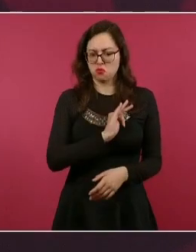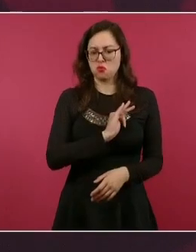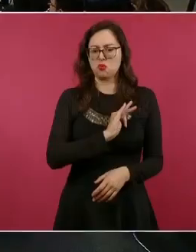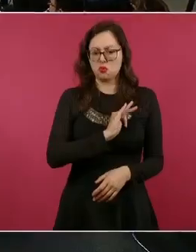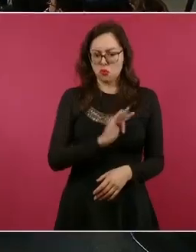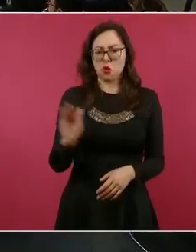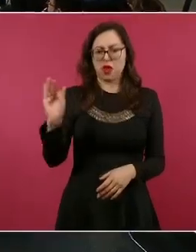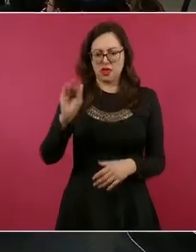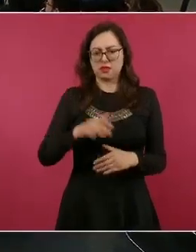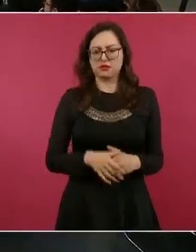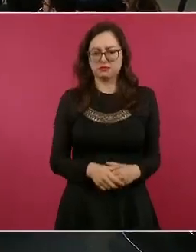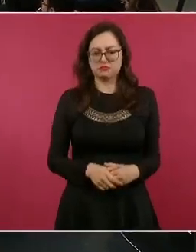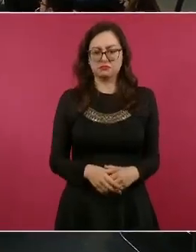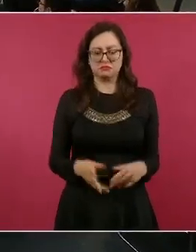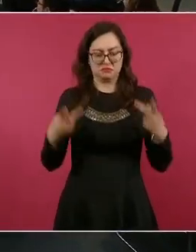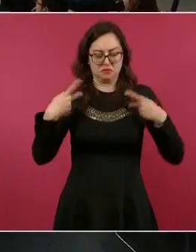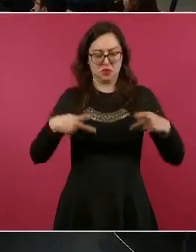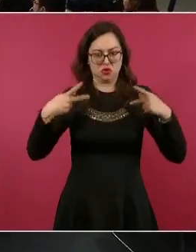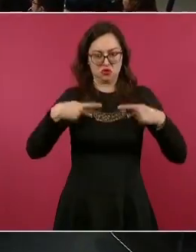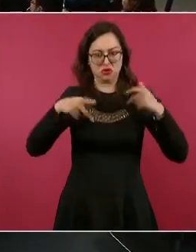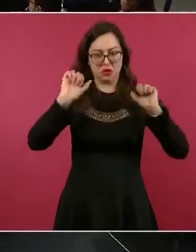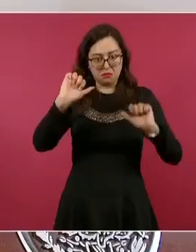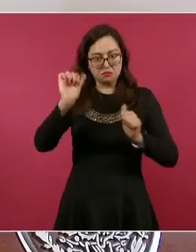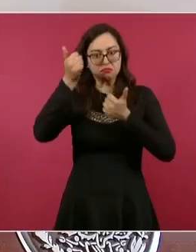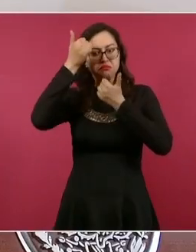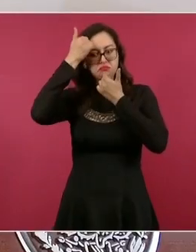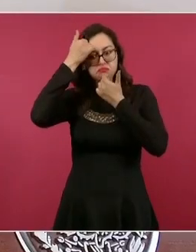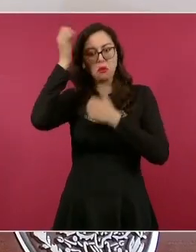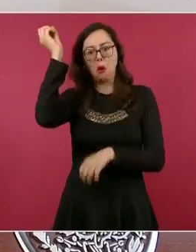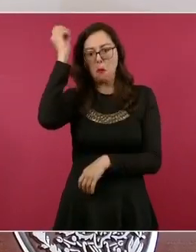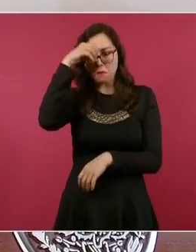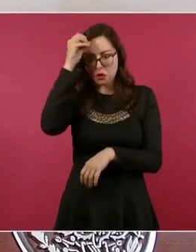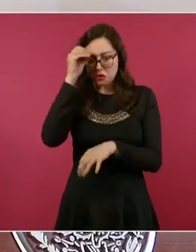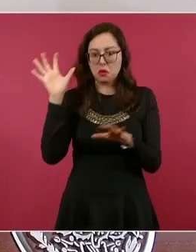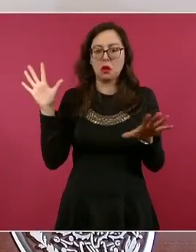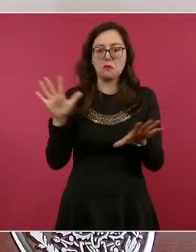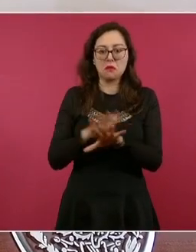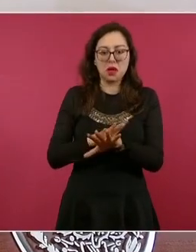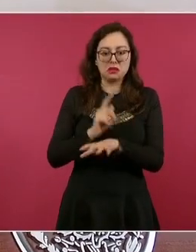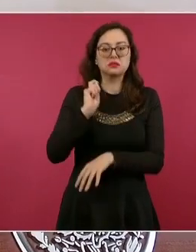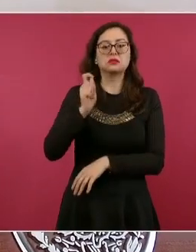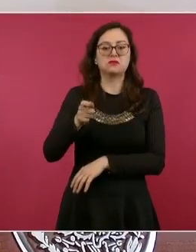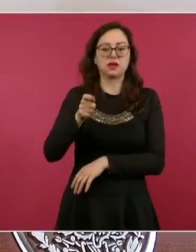Es de sabios cambiar de opinión.